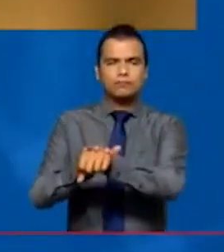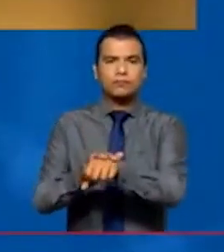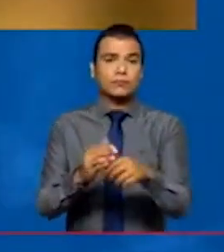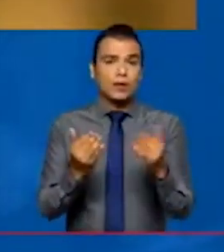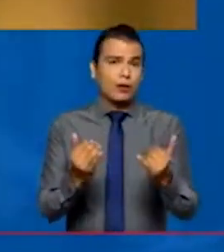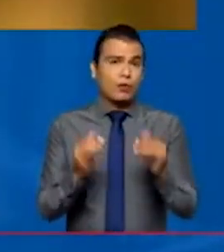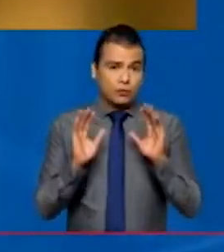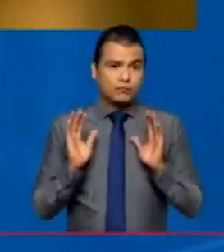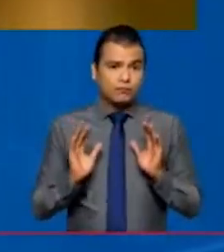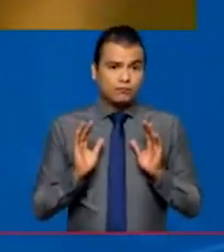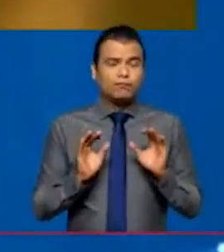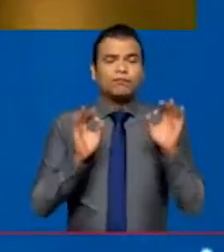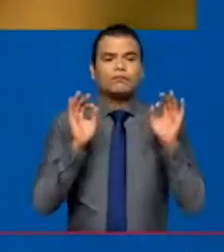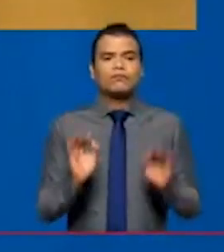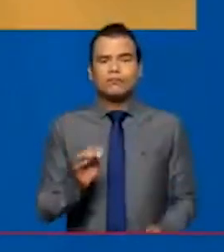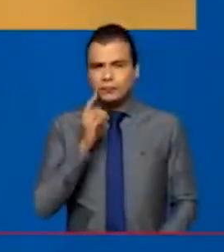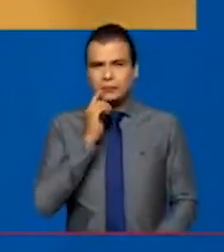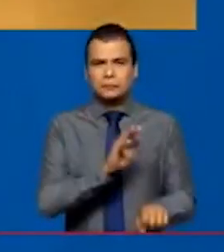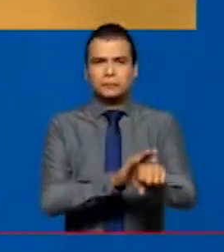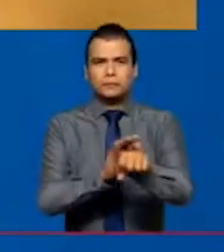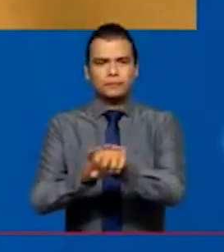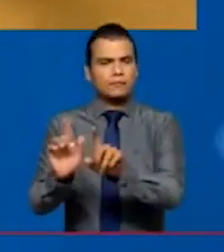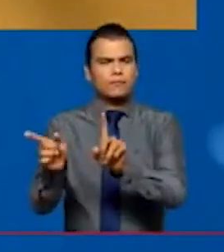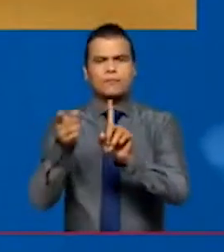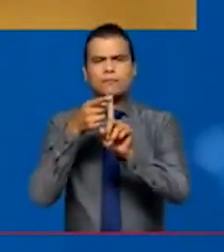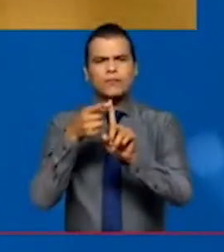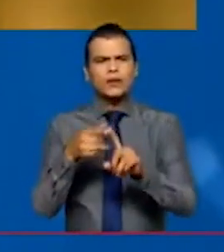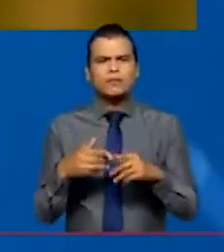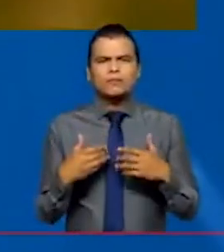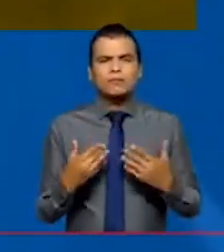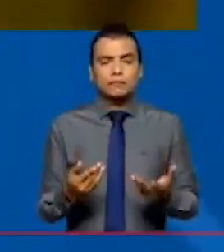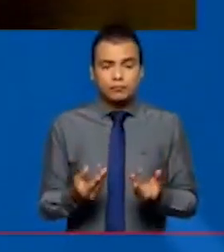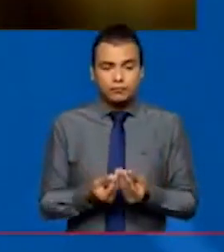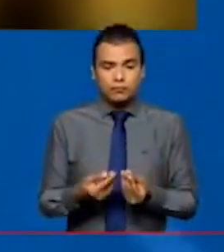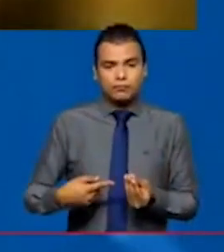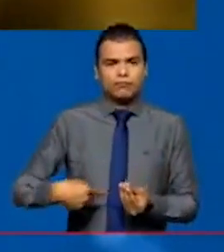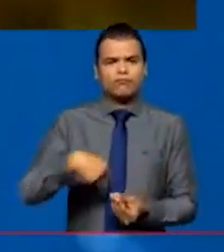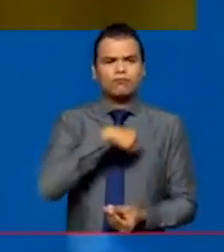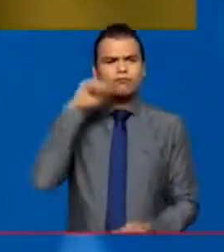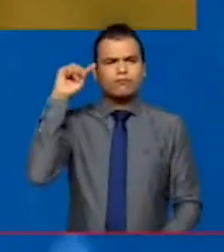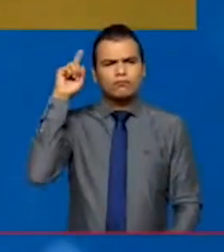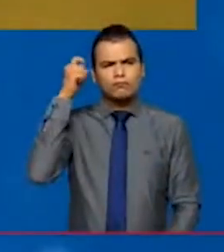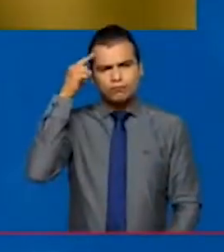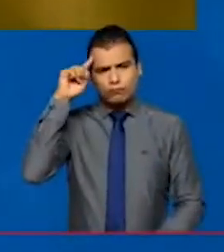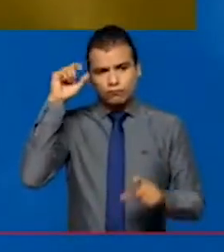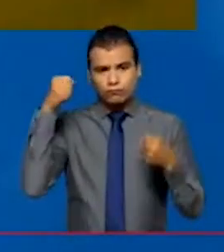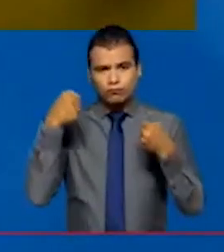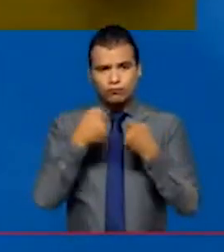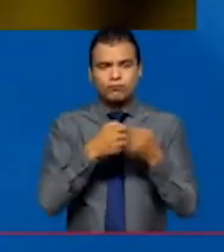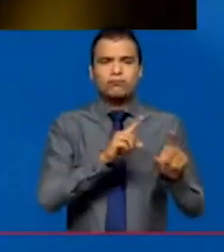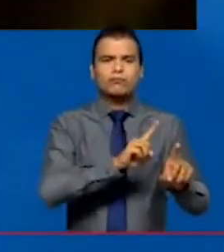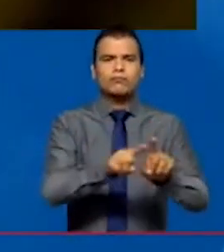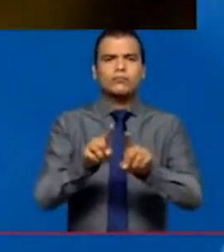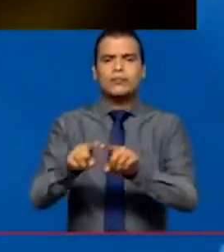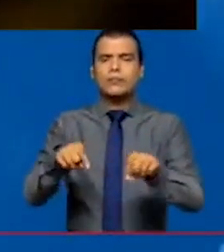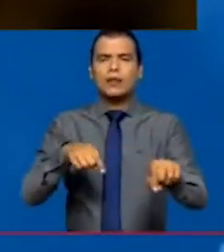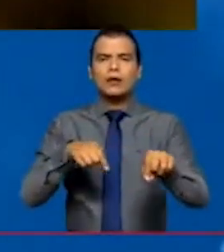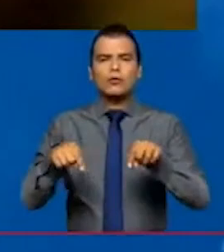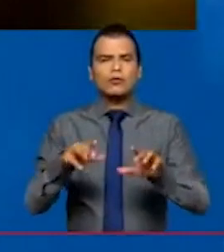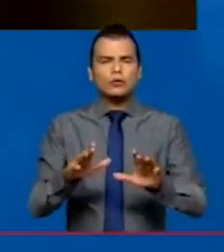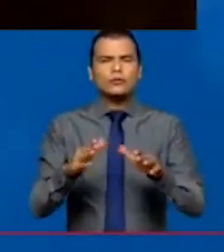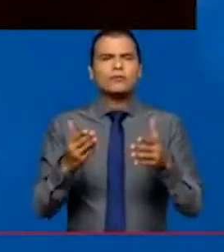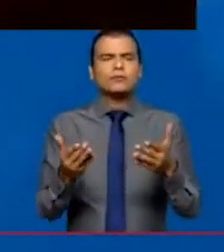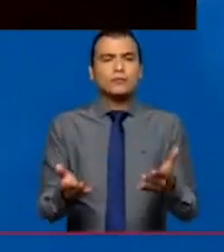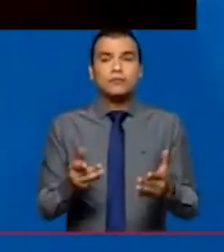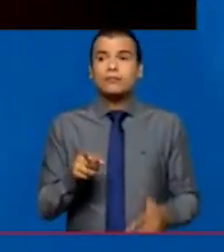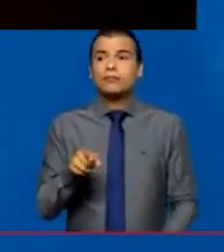personas responsables. Sí, lo primero que queremos decir es que no vamos a permitir desde la gobernación, en articulación con las autoridades y la alcaldía municipal, que